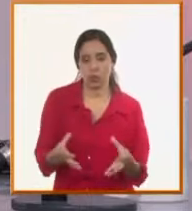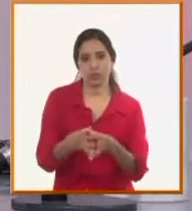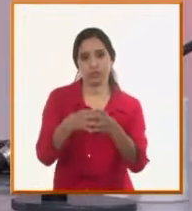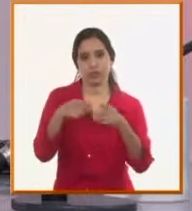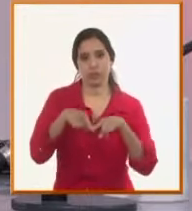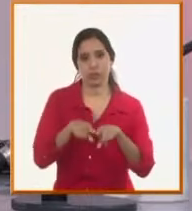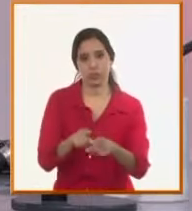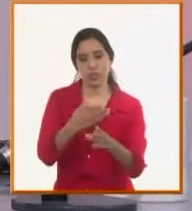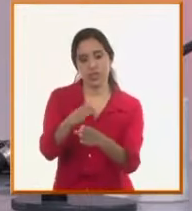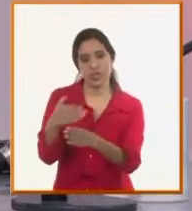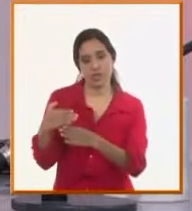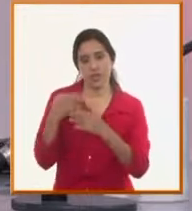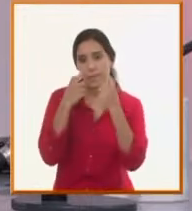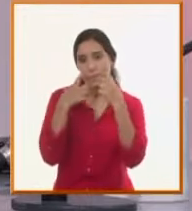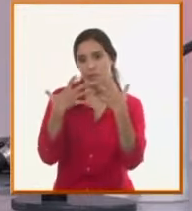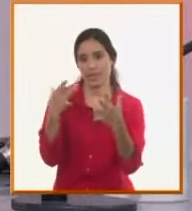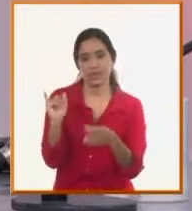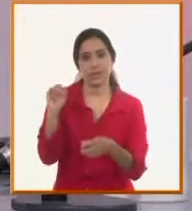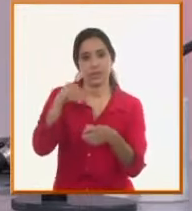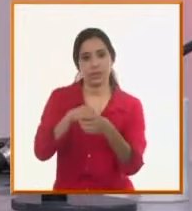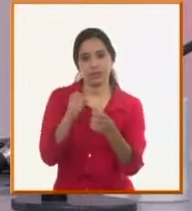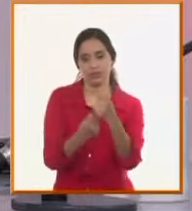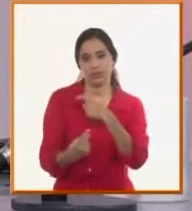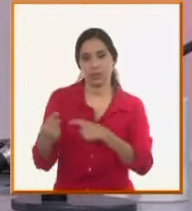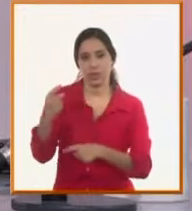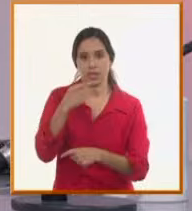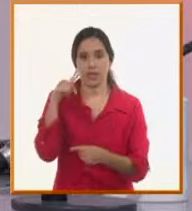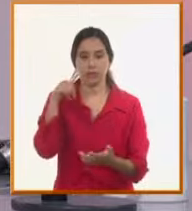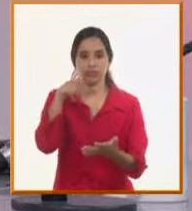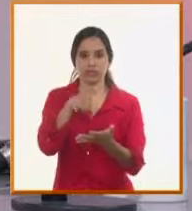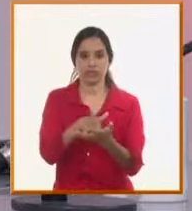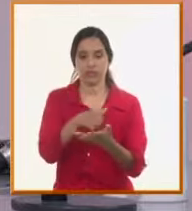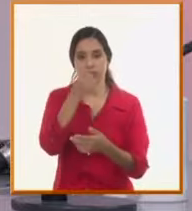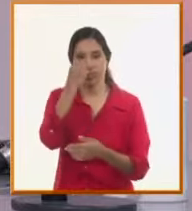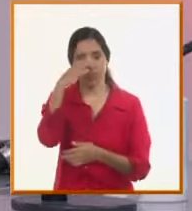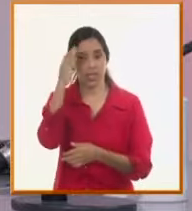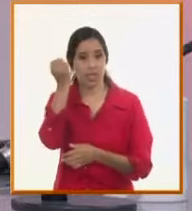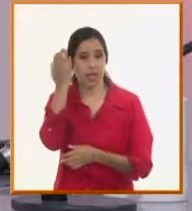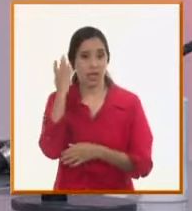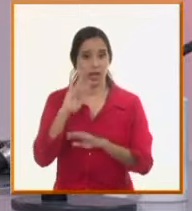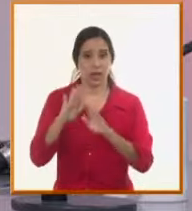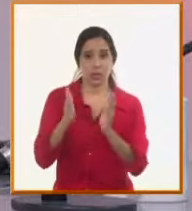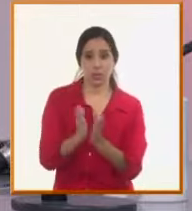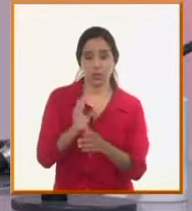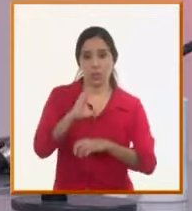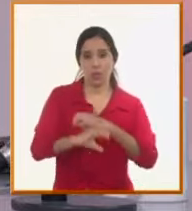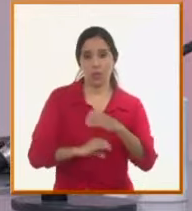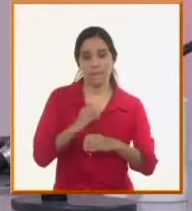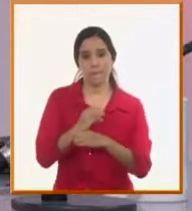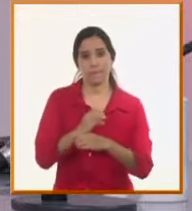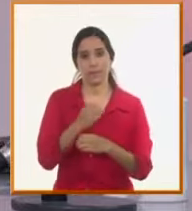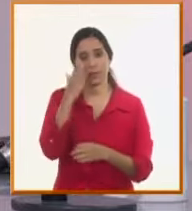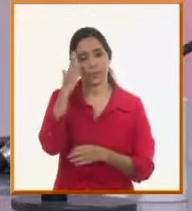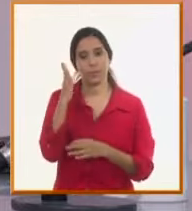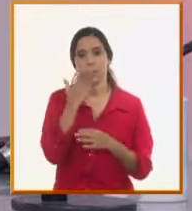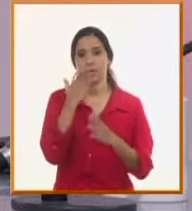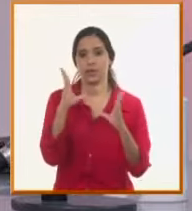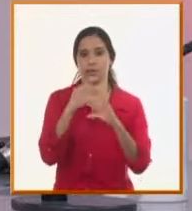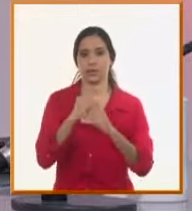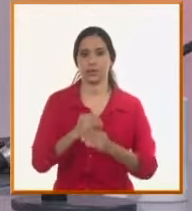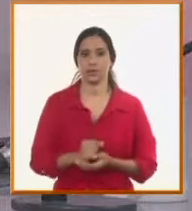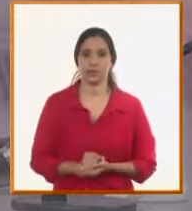en la diversidad es la clave". Llegada de Díaz-Canel a San Vicente y las Granadinas, cumbre de la CELAC. Muy buenas noches.